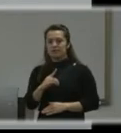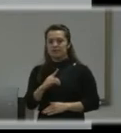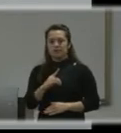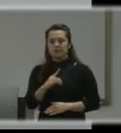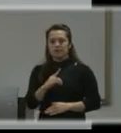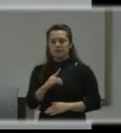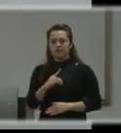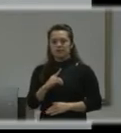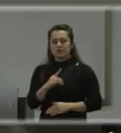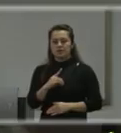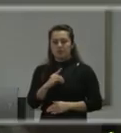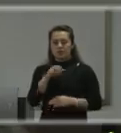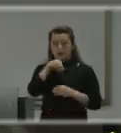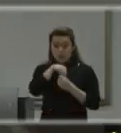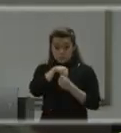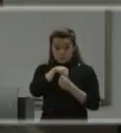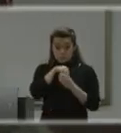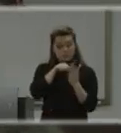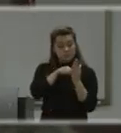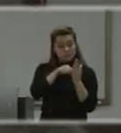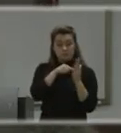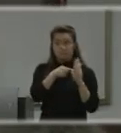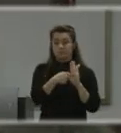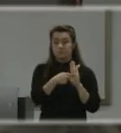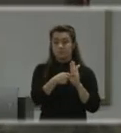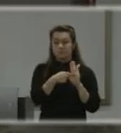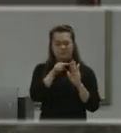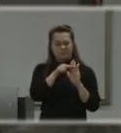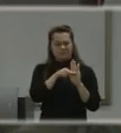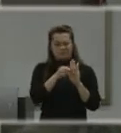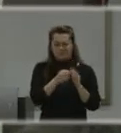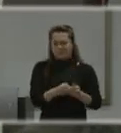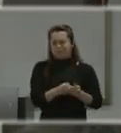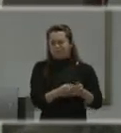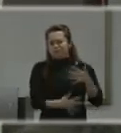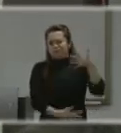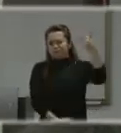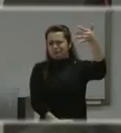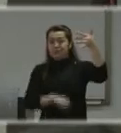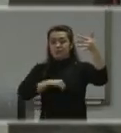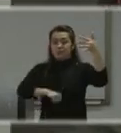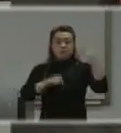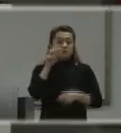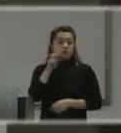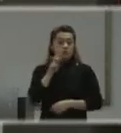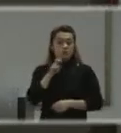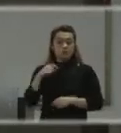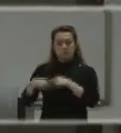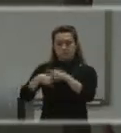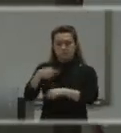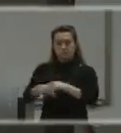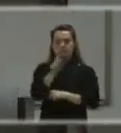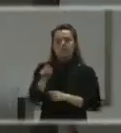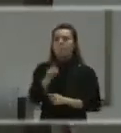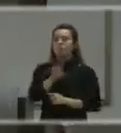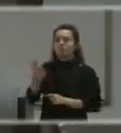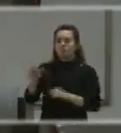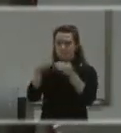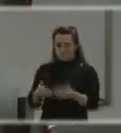incluye un amplio margen de normas que cubren los derechos sexuales y reproductivos de las personas con discapacidad